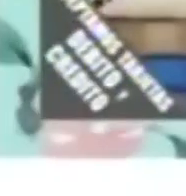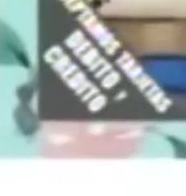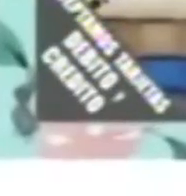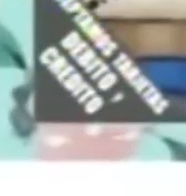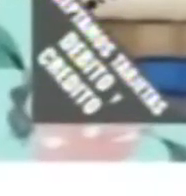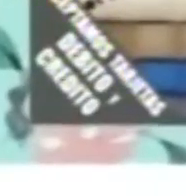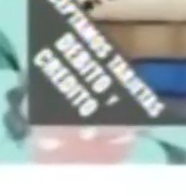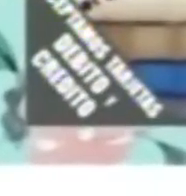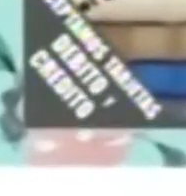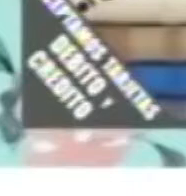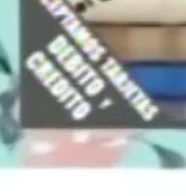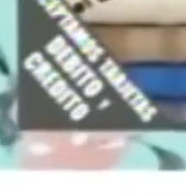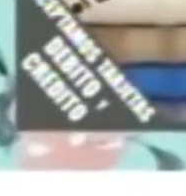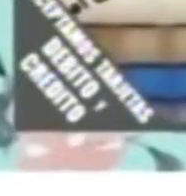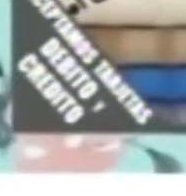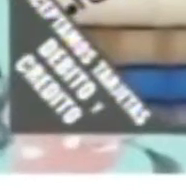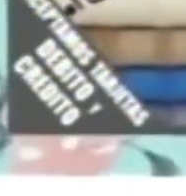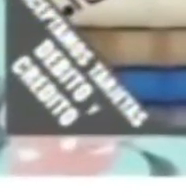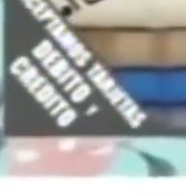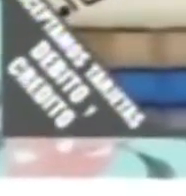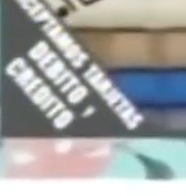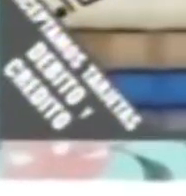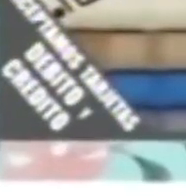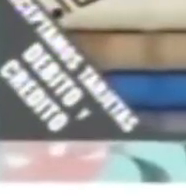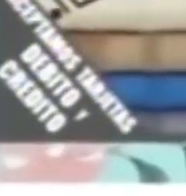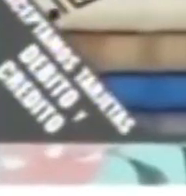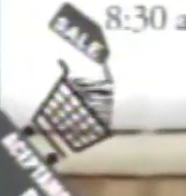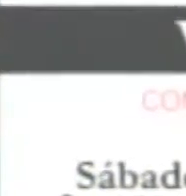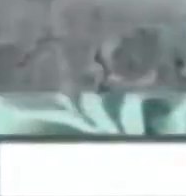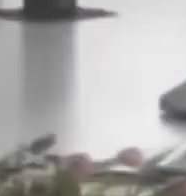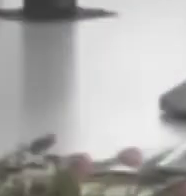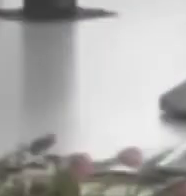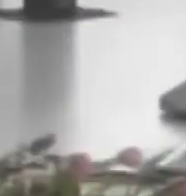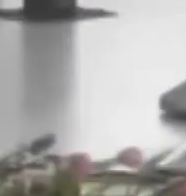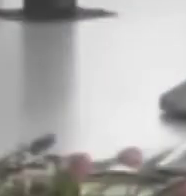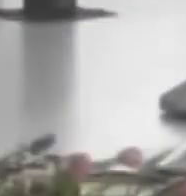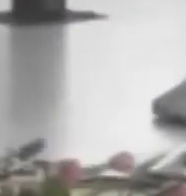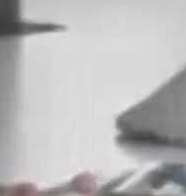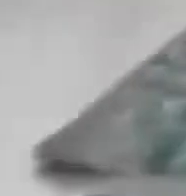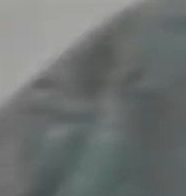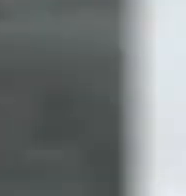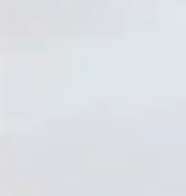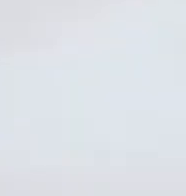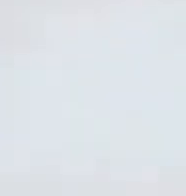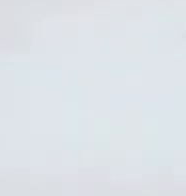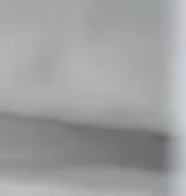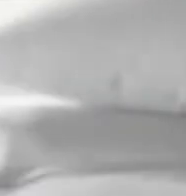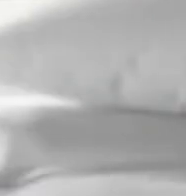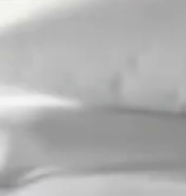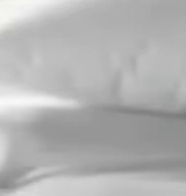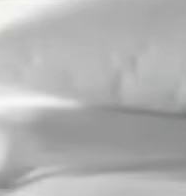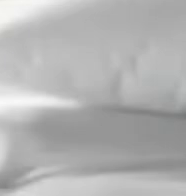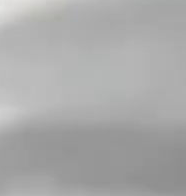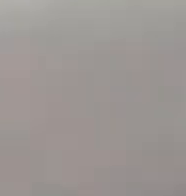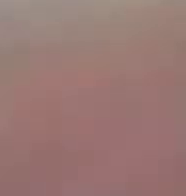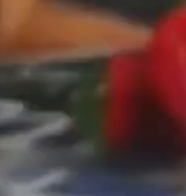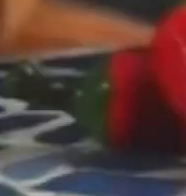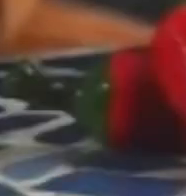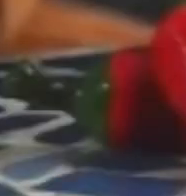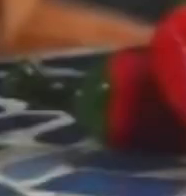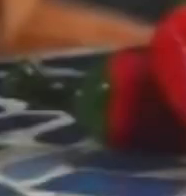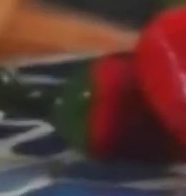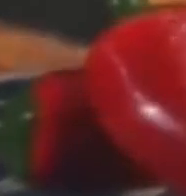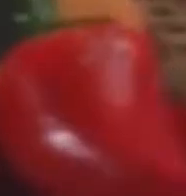No te puedes perder la venta de Bodega Cannon con motivo del Día de la Madre. Compra tu regalo con anticipación este sábado 6